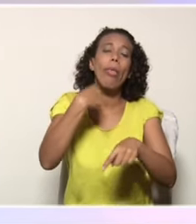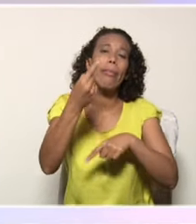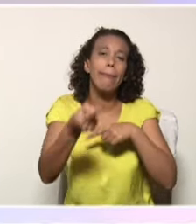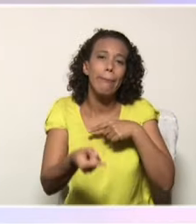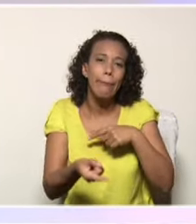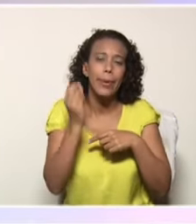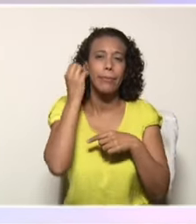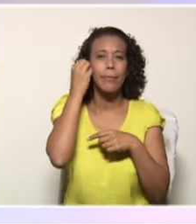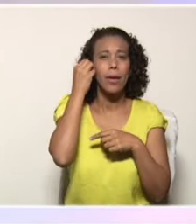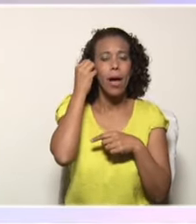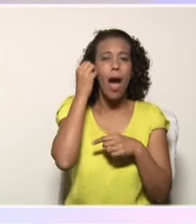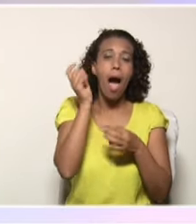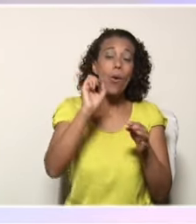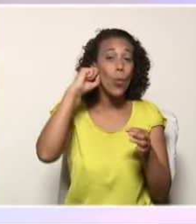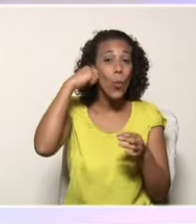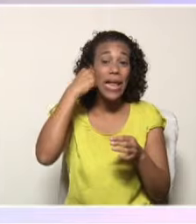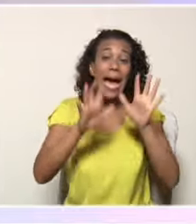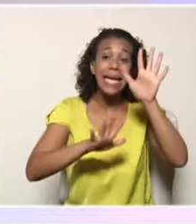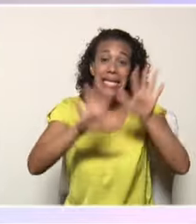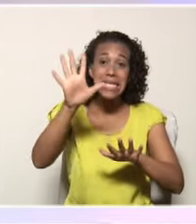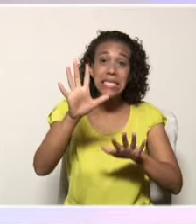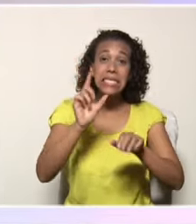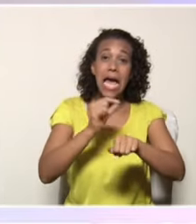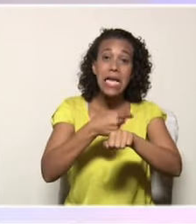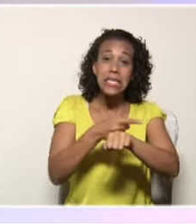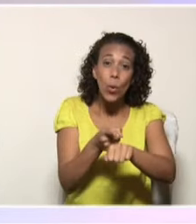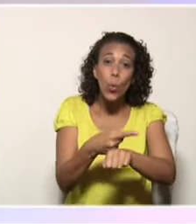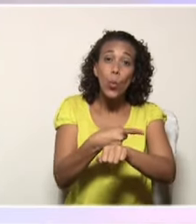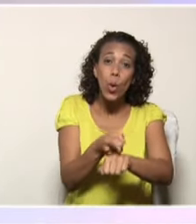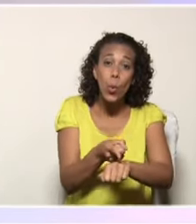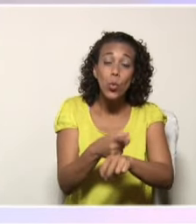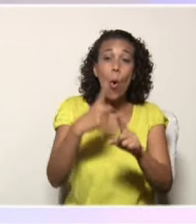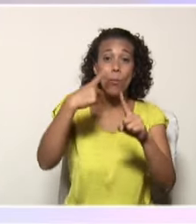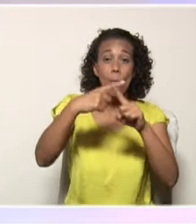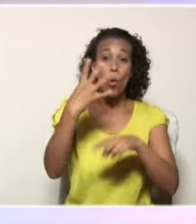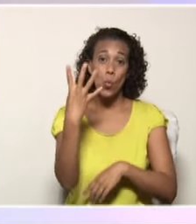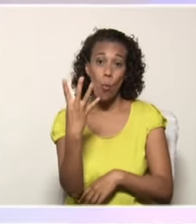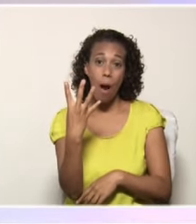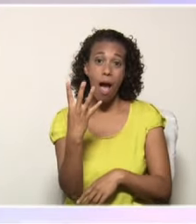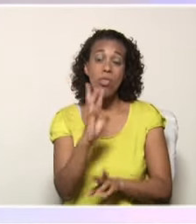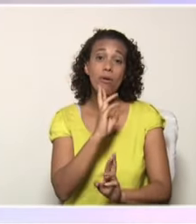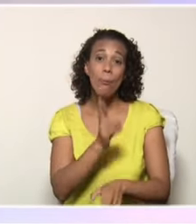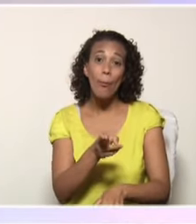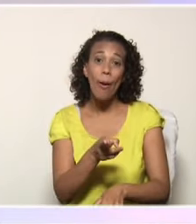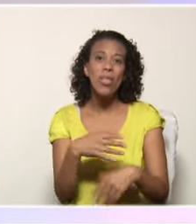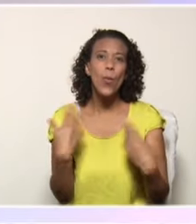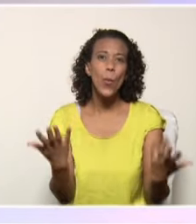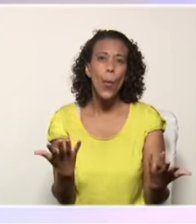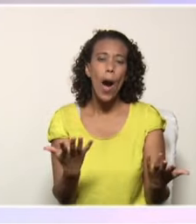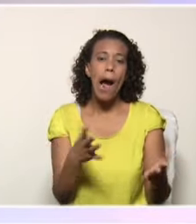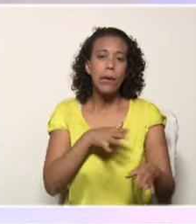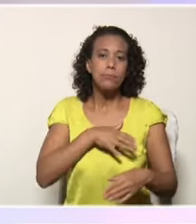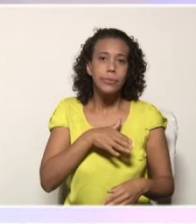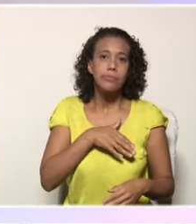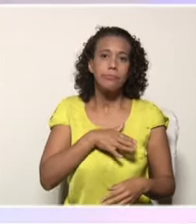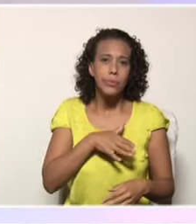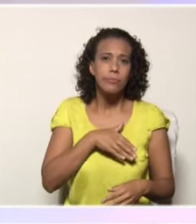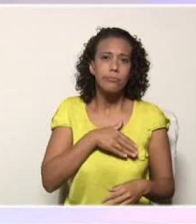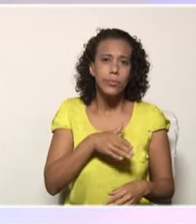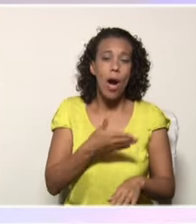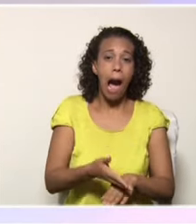arterial. Acuérdense, 15 segundos multiplicados por 4, eso le va a dar cuál es su presión